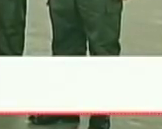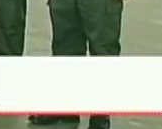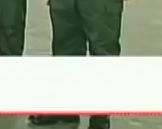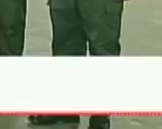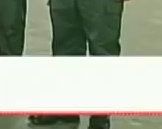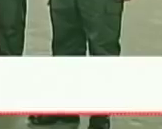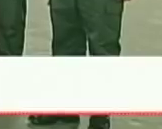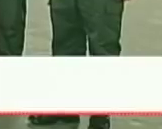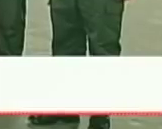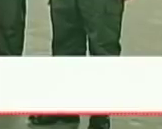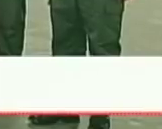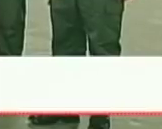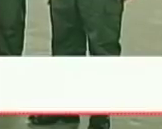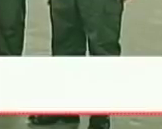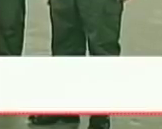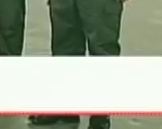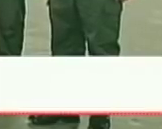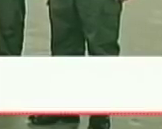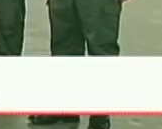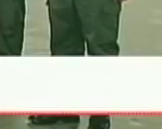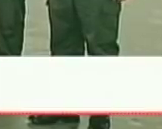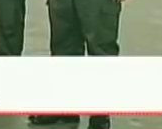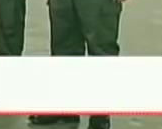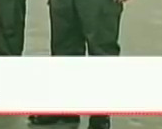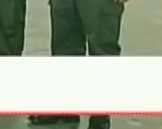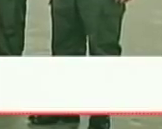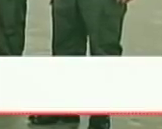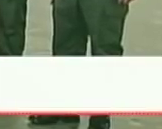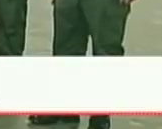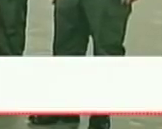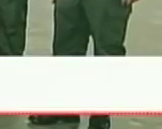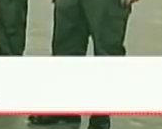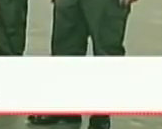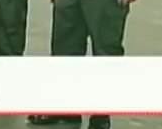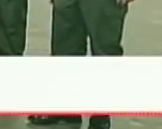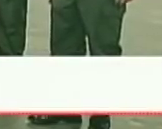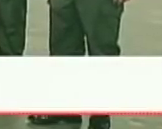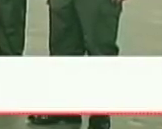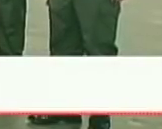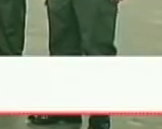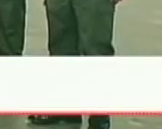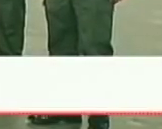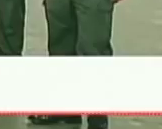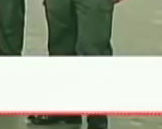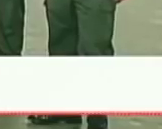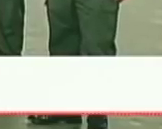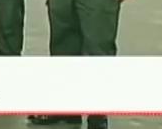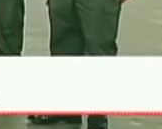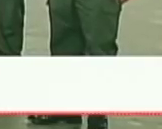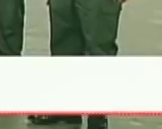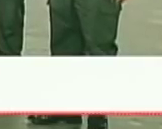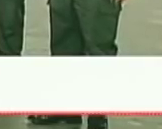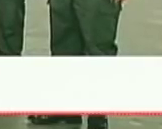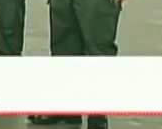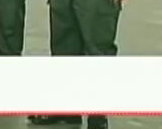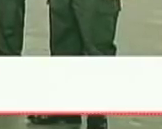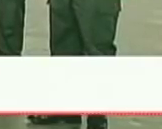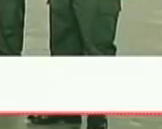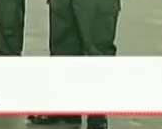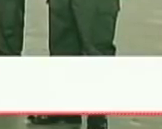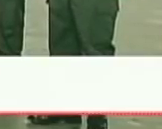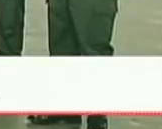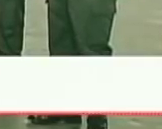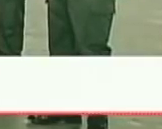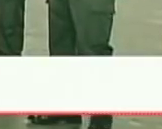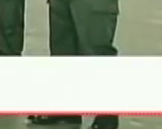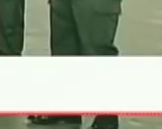articular mejor los planes. Aquí estoy con el nuevo ministro de Alimentación, el mayor general Leal Tellería,